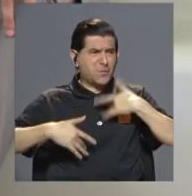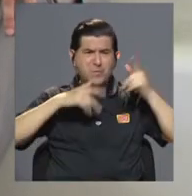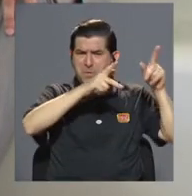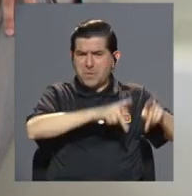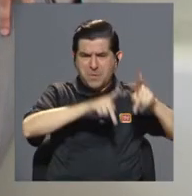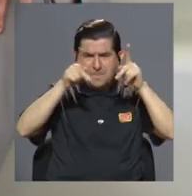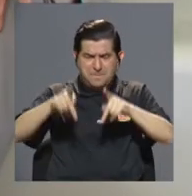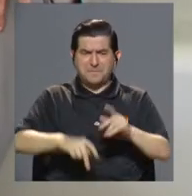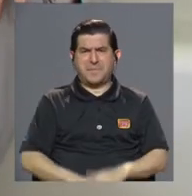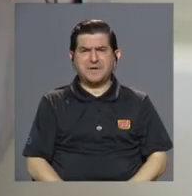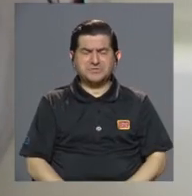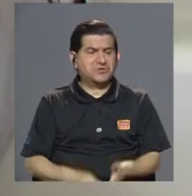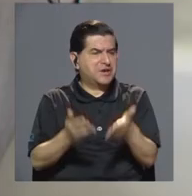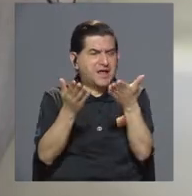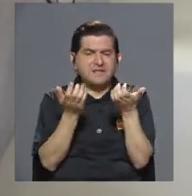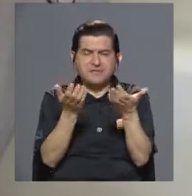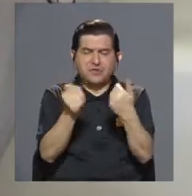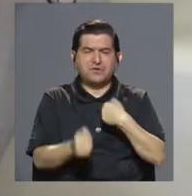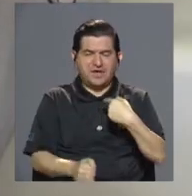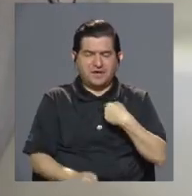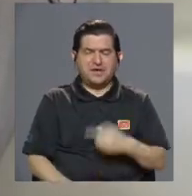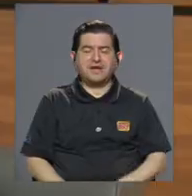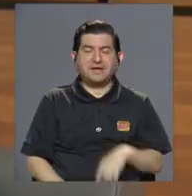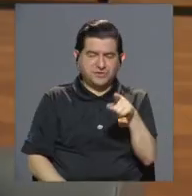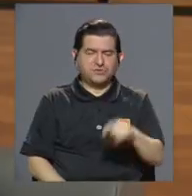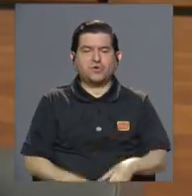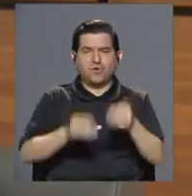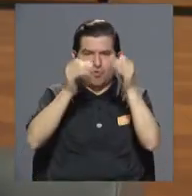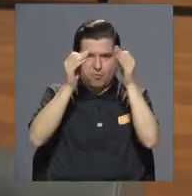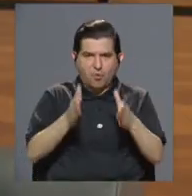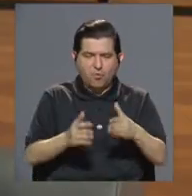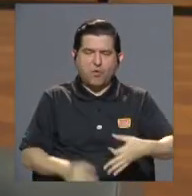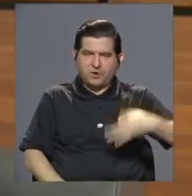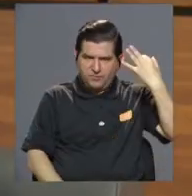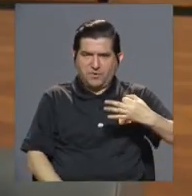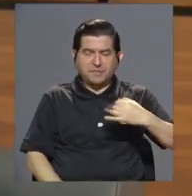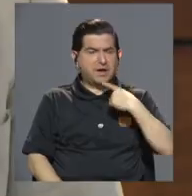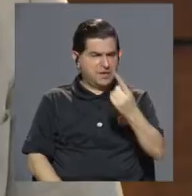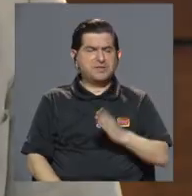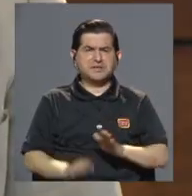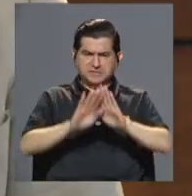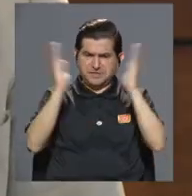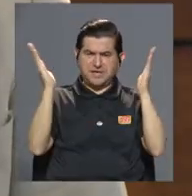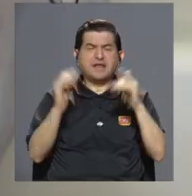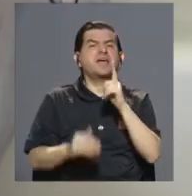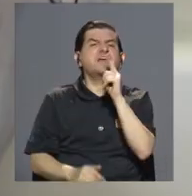gente que no quieren que yo quede en propiedad y me lo han dicho abiertamente. ¿Quiénes?